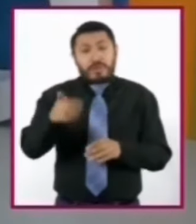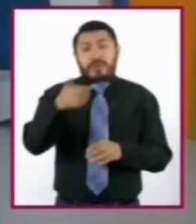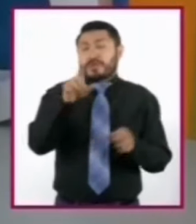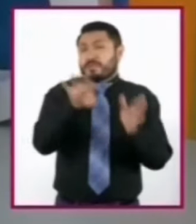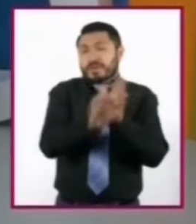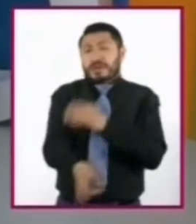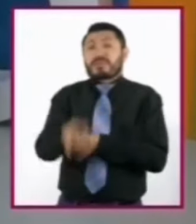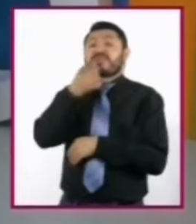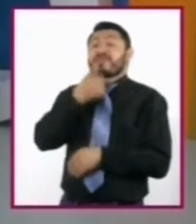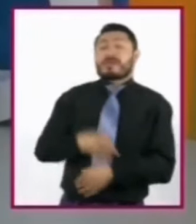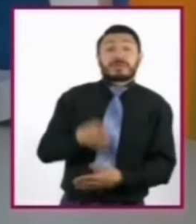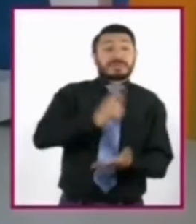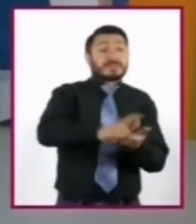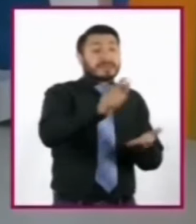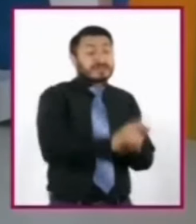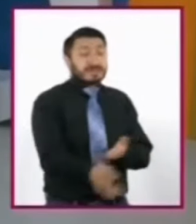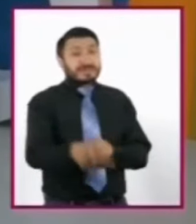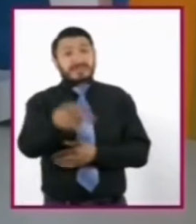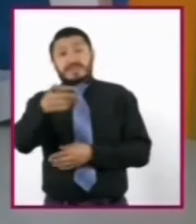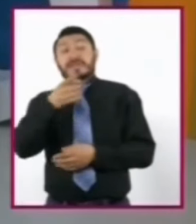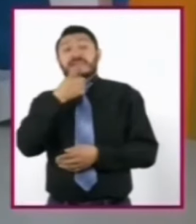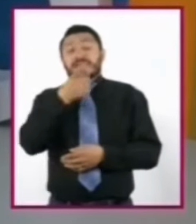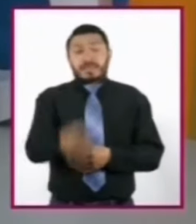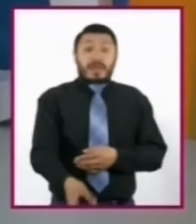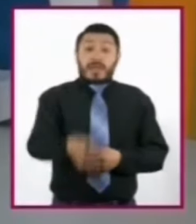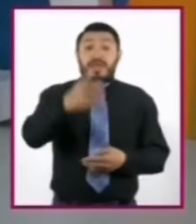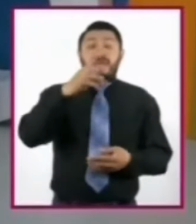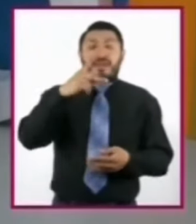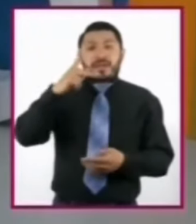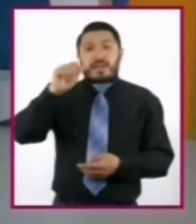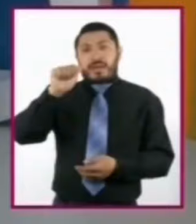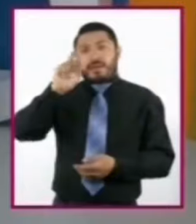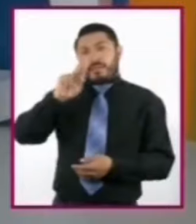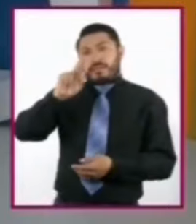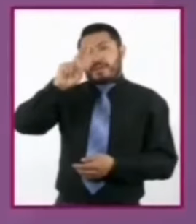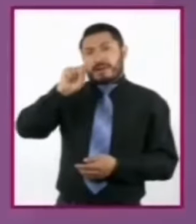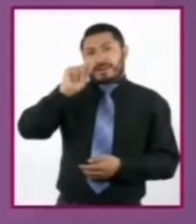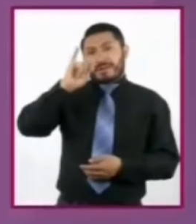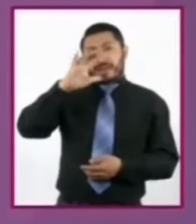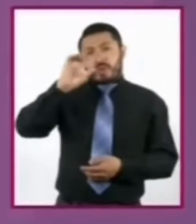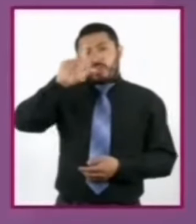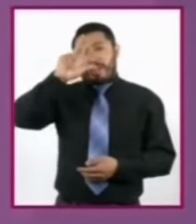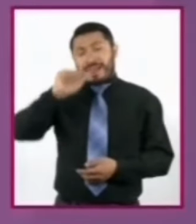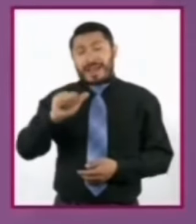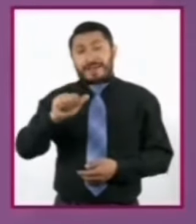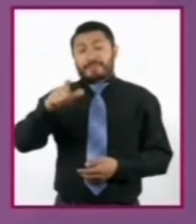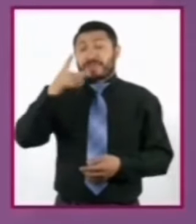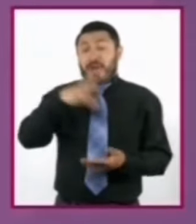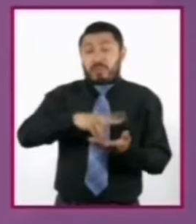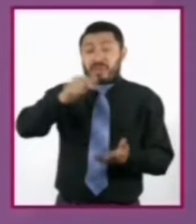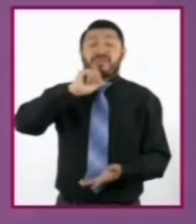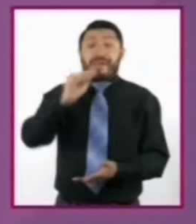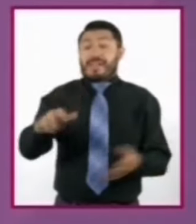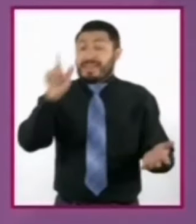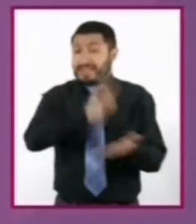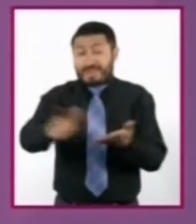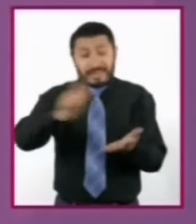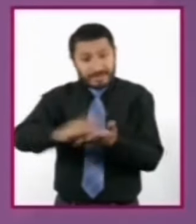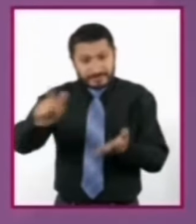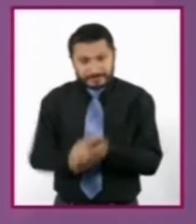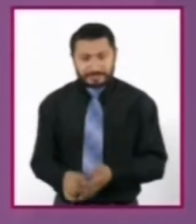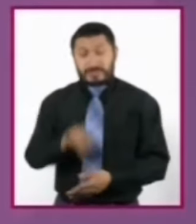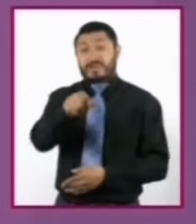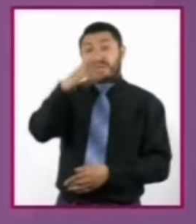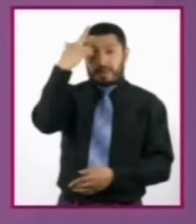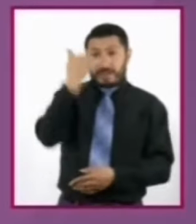no quieren que dejemos ni una partícula de polvo. Tienes razón. Para la física, una partícula es la